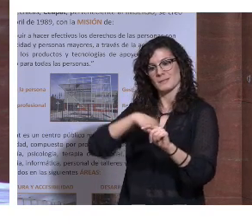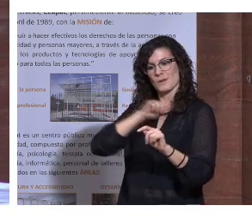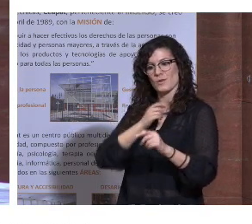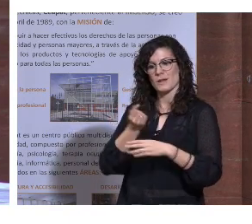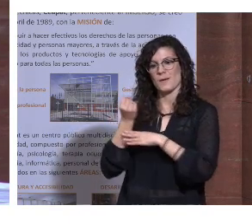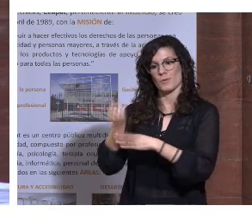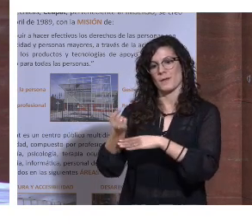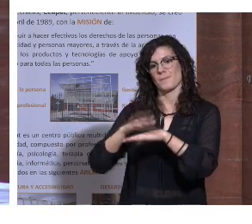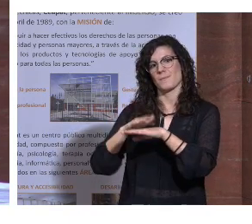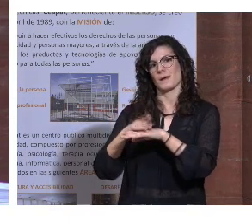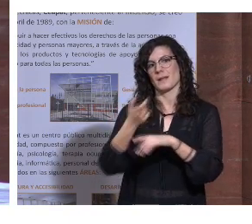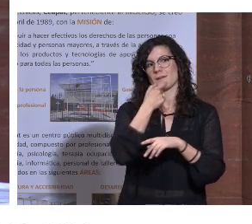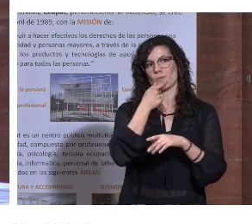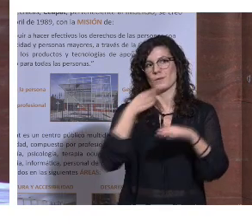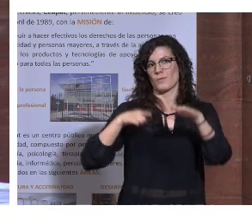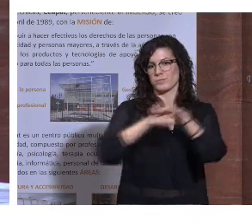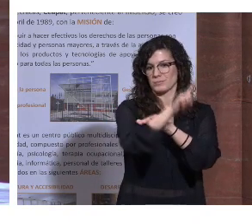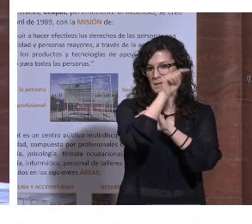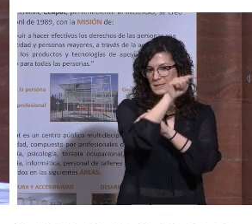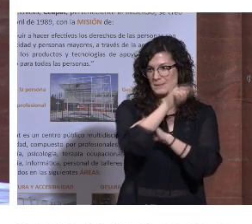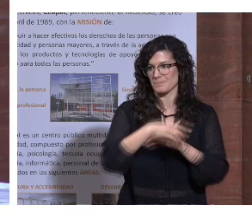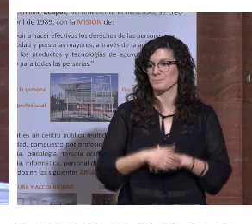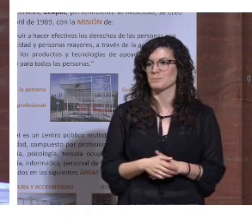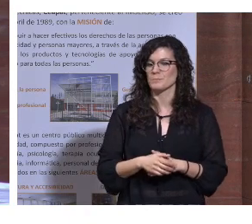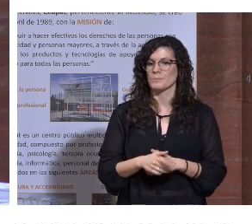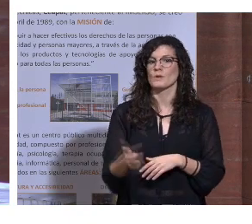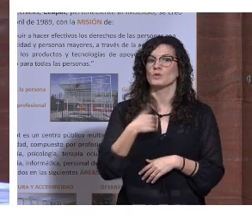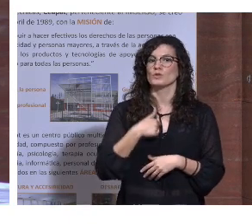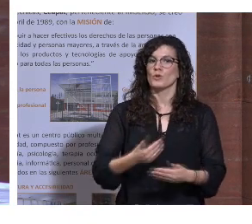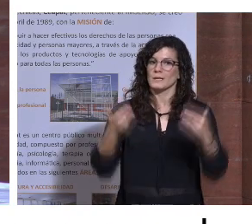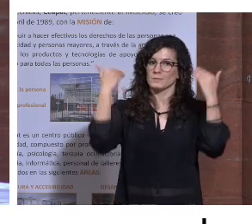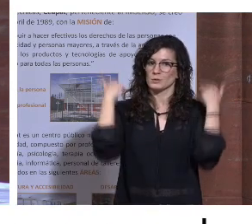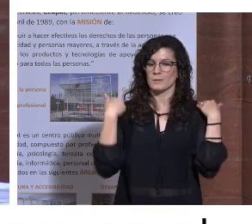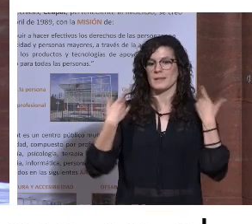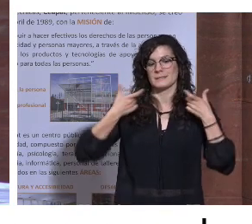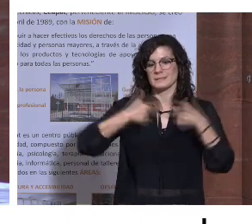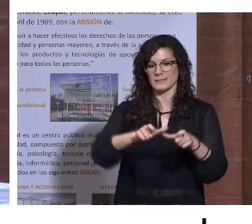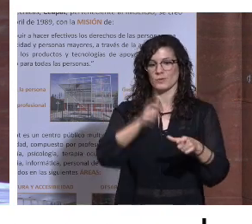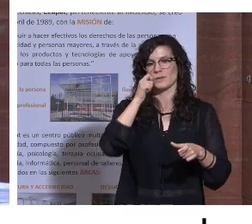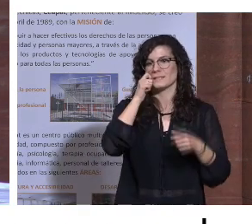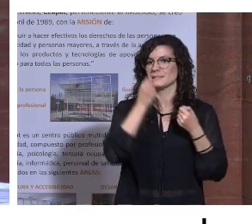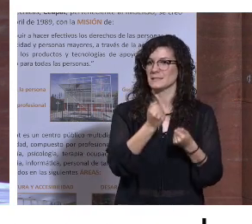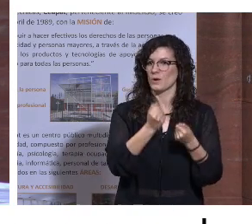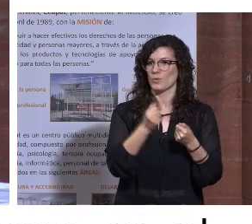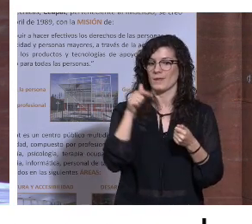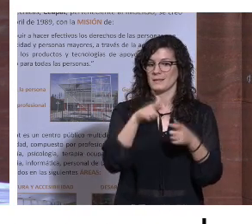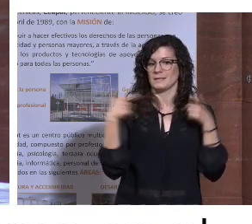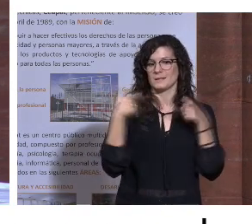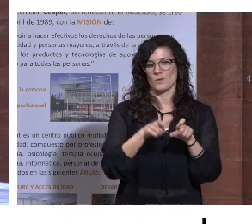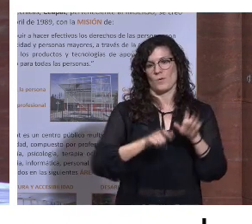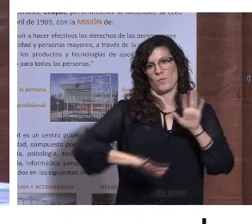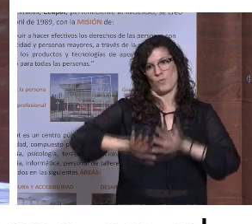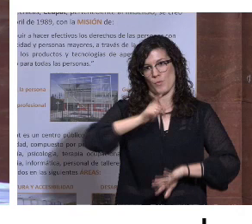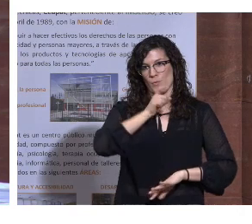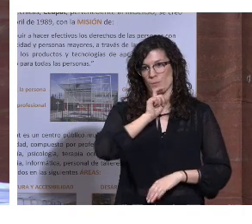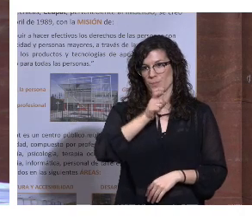Unido con una presencia física. Soy responsable del sector de salud, es un sector muy complejo, un